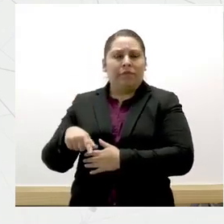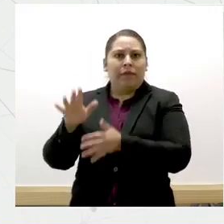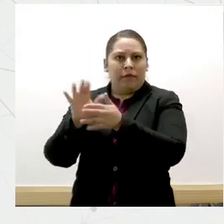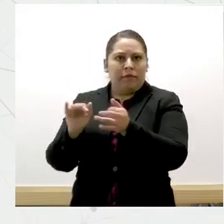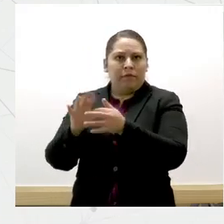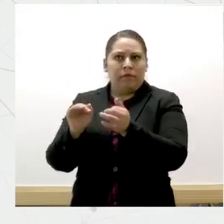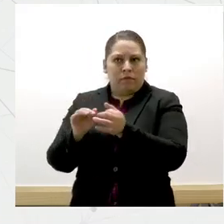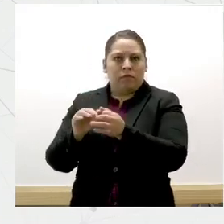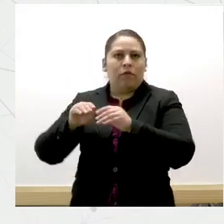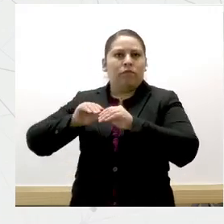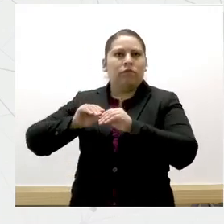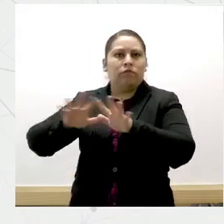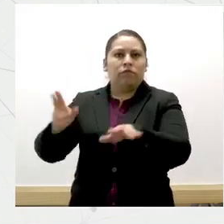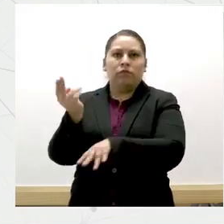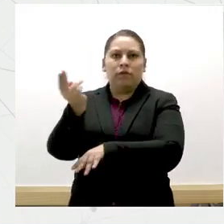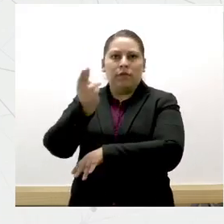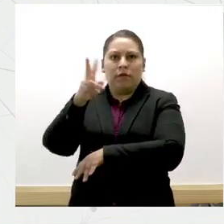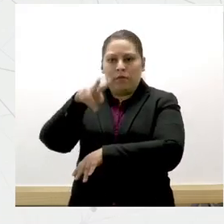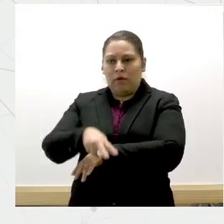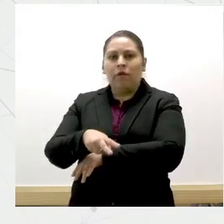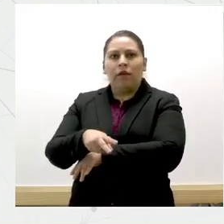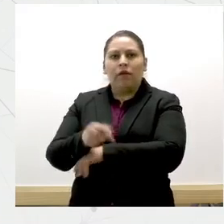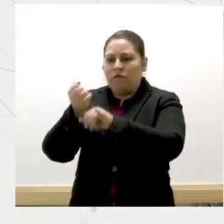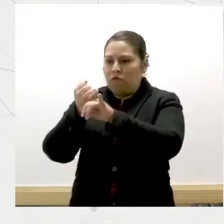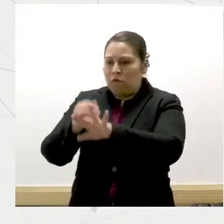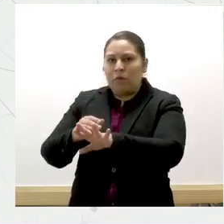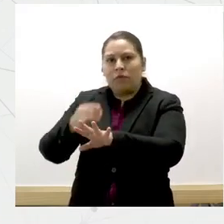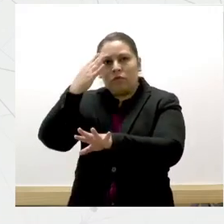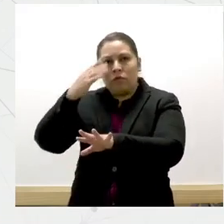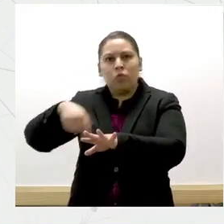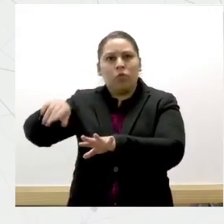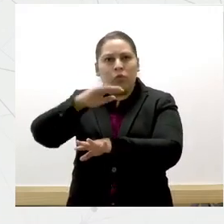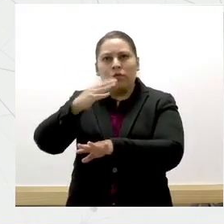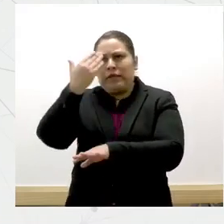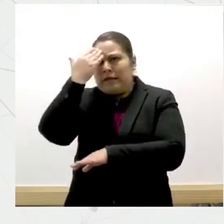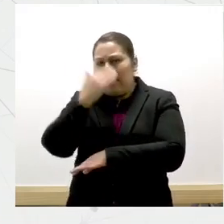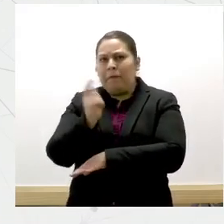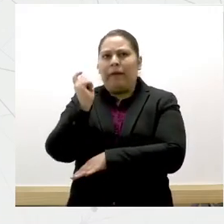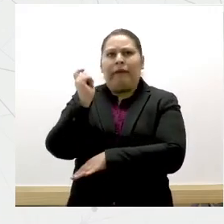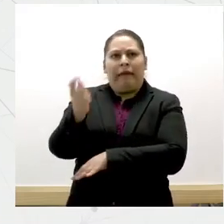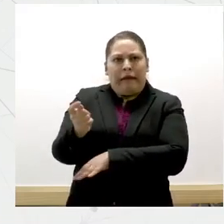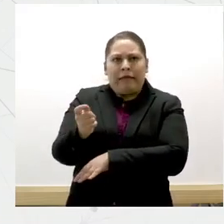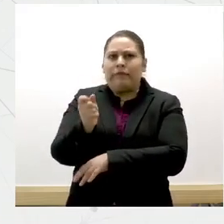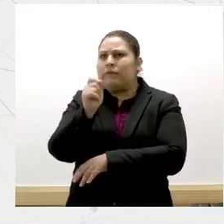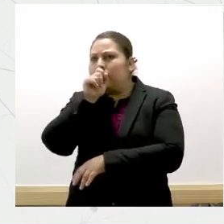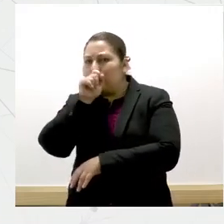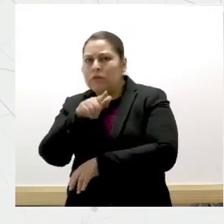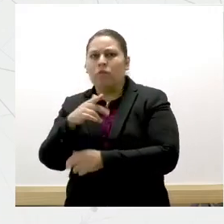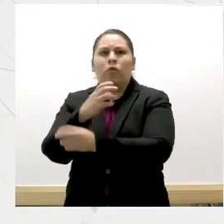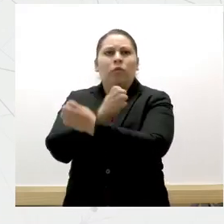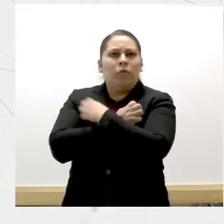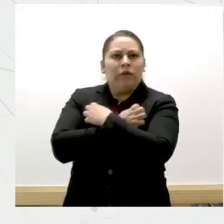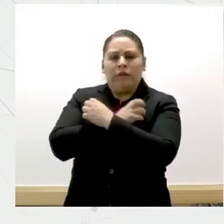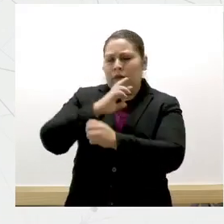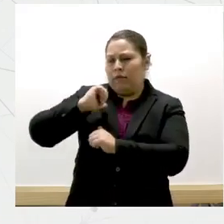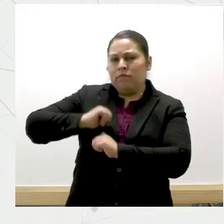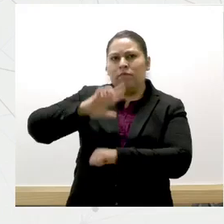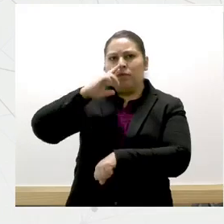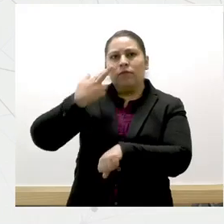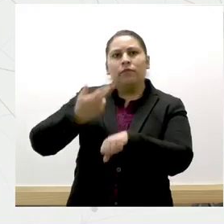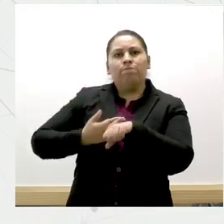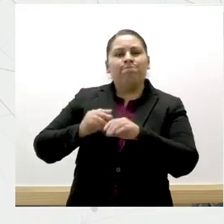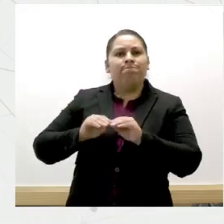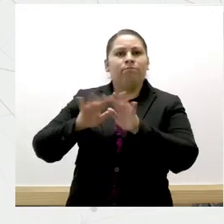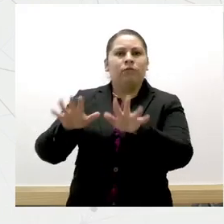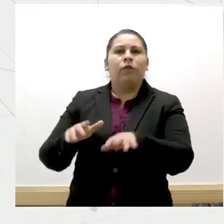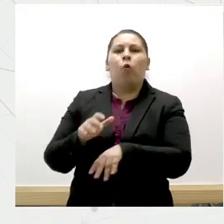de mismo modo que las recomendaciones sobre ética por parte de la UNESCO. La ONU, tenemos a la